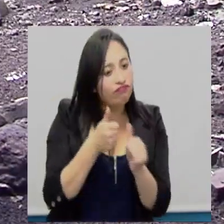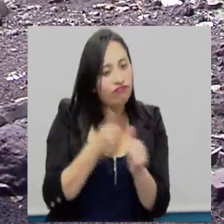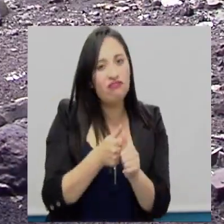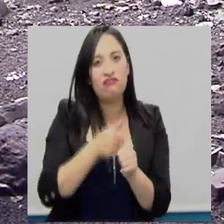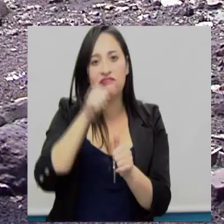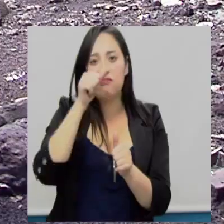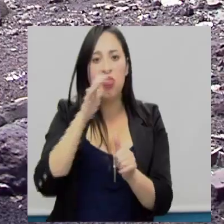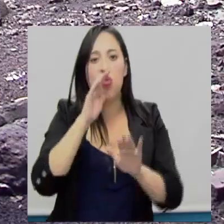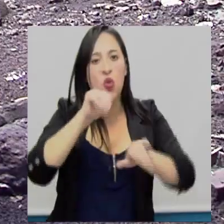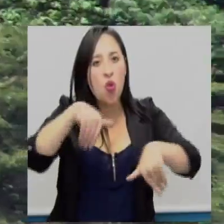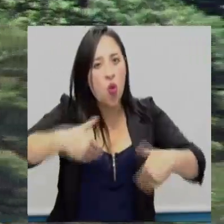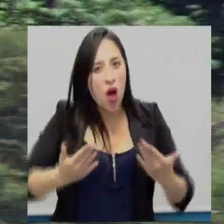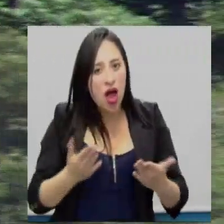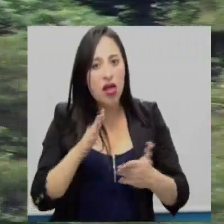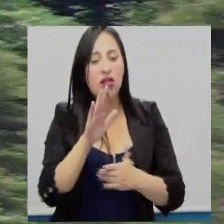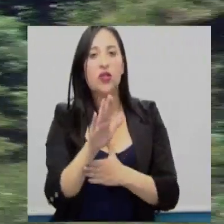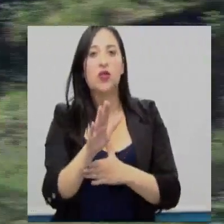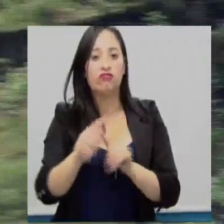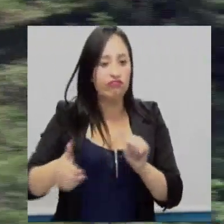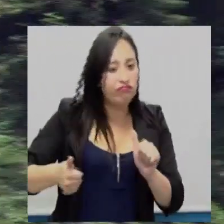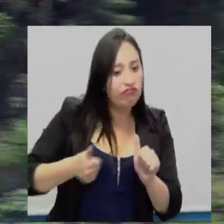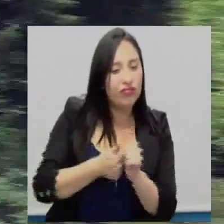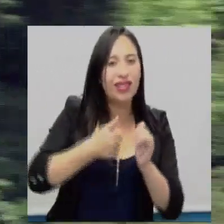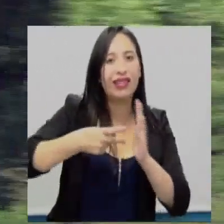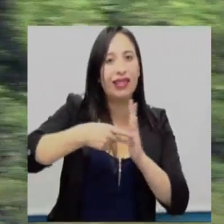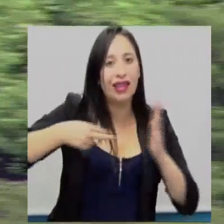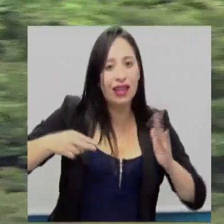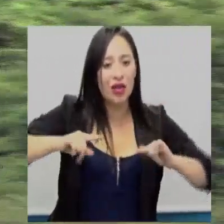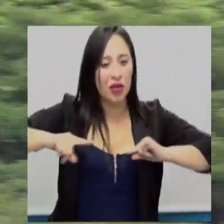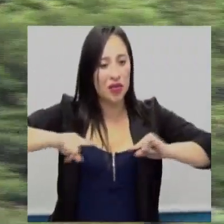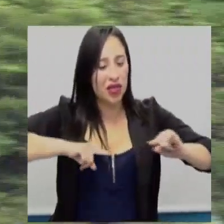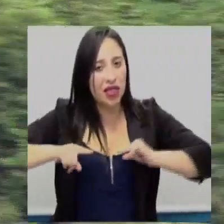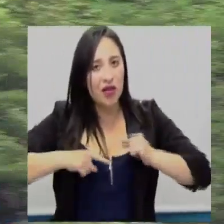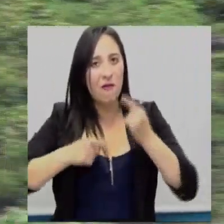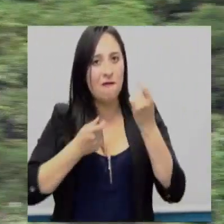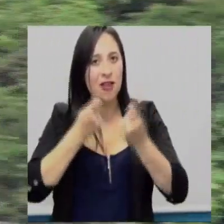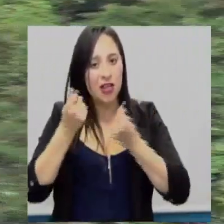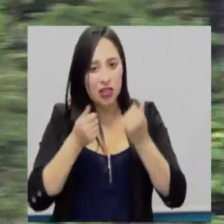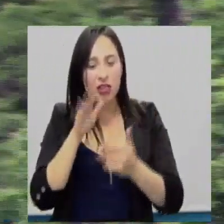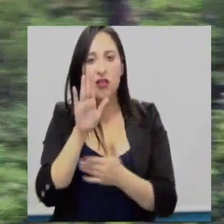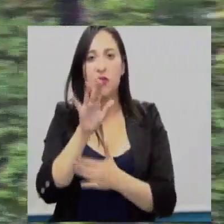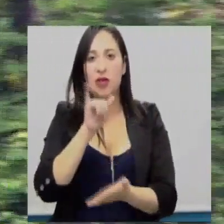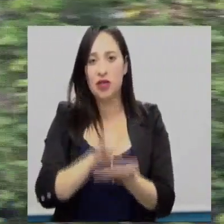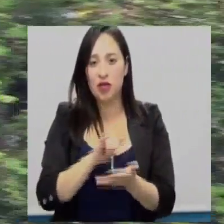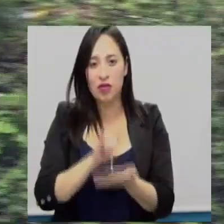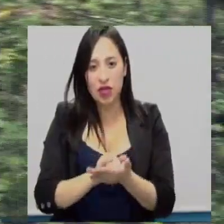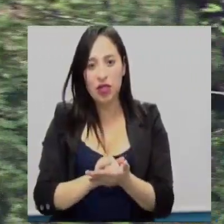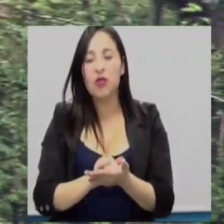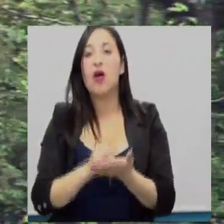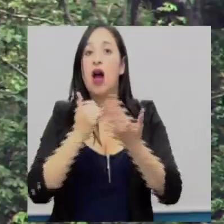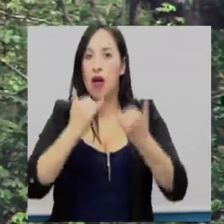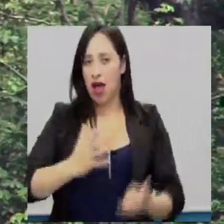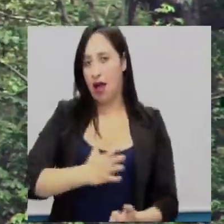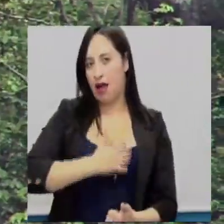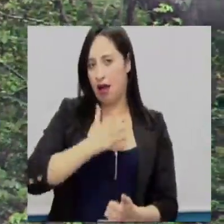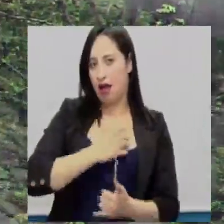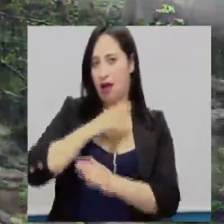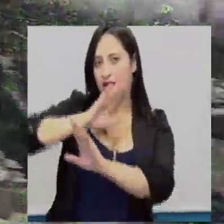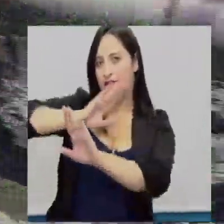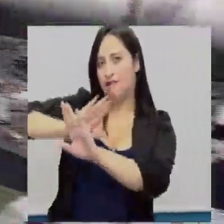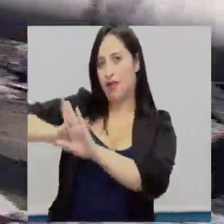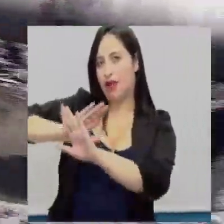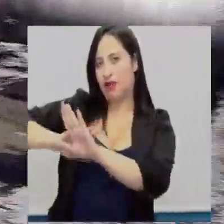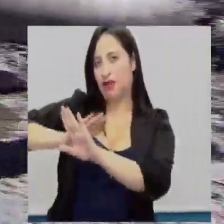poca vigilancia sobre la ejecución, falencias en el seguimiento técnico administrativo y financiero, lo cual desencadenó en las denuncias que se están